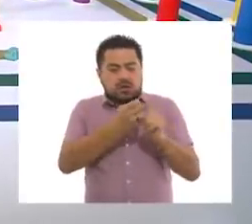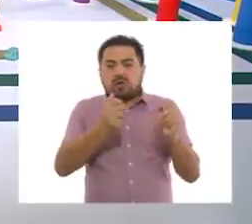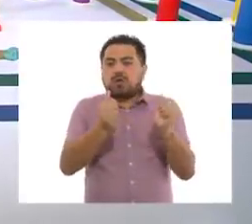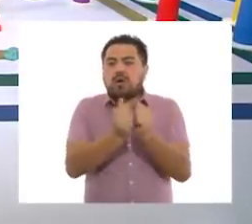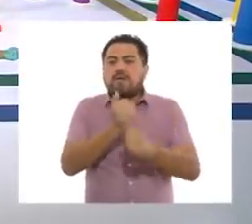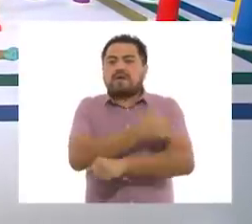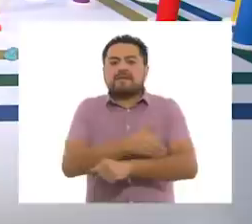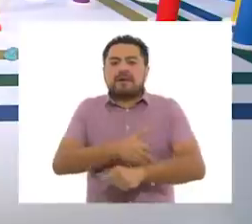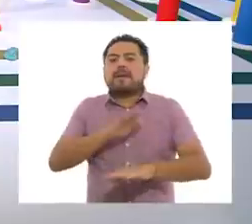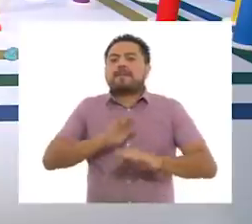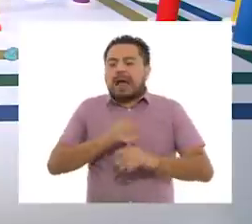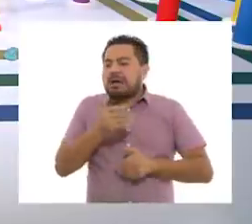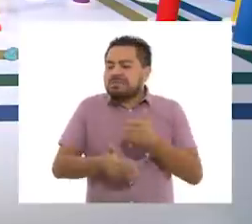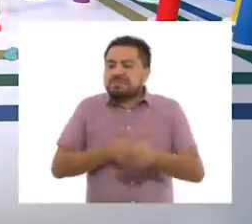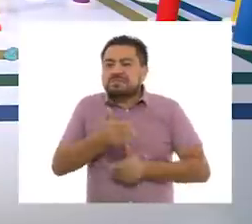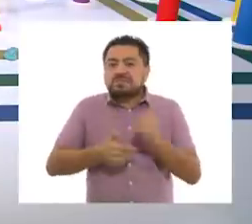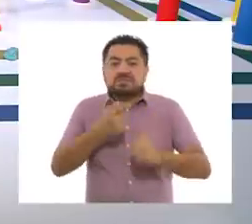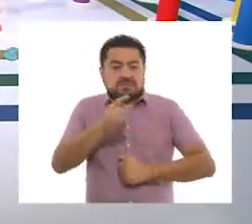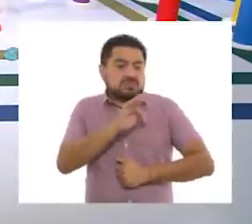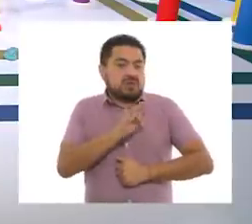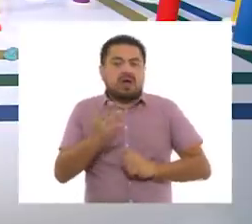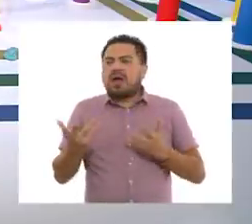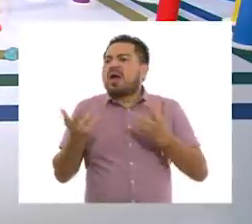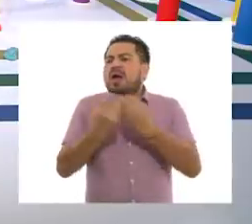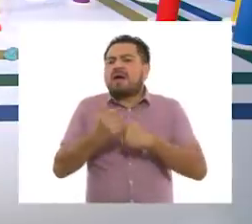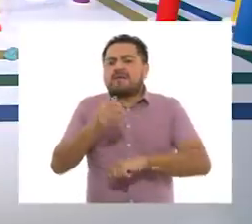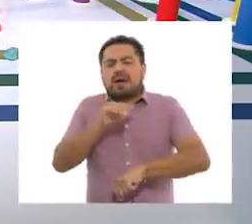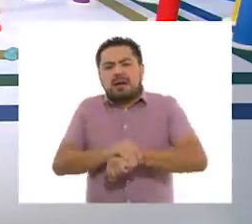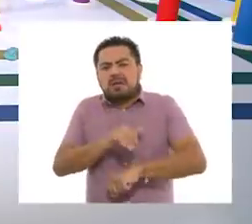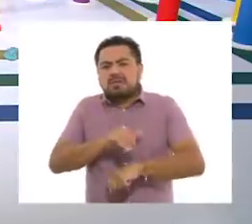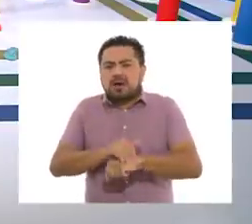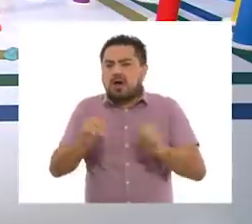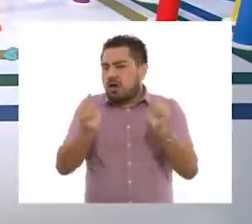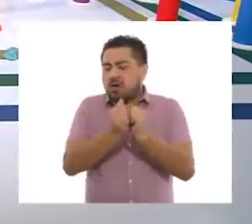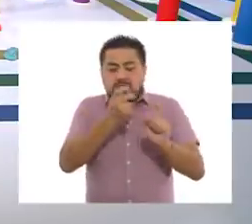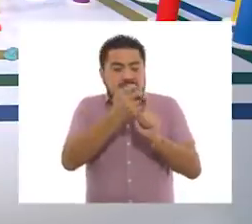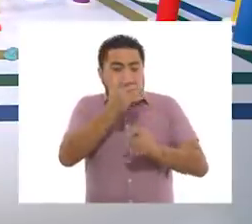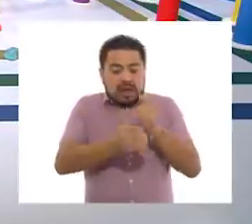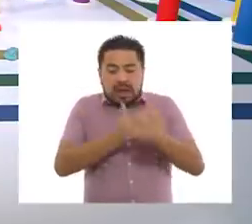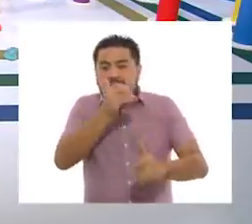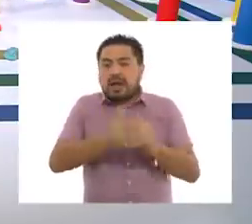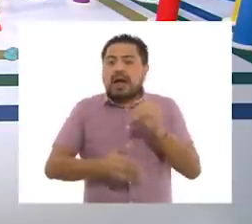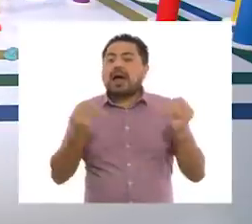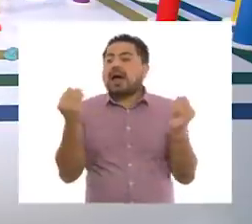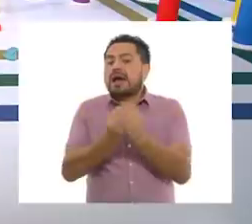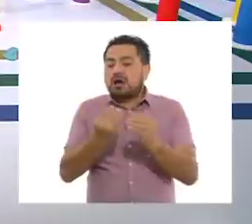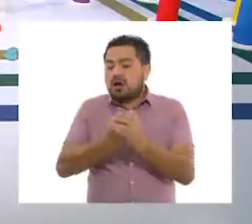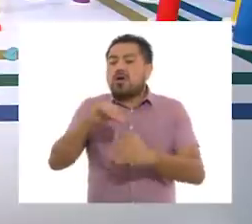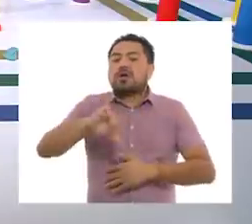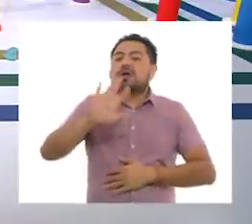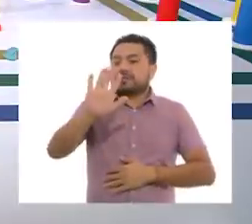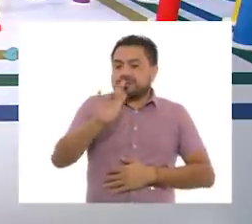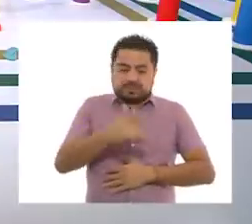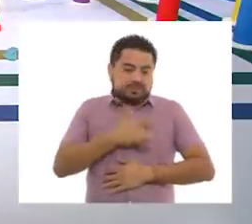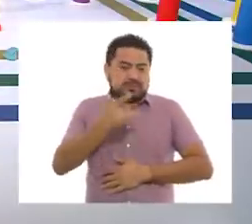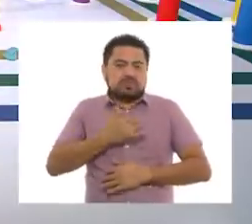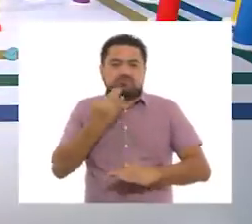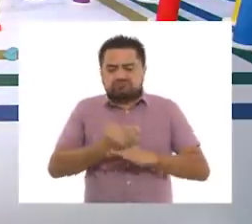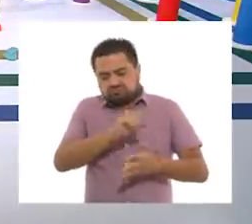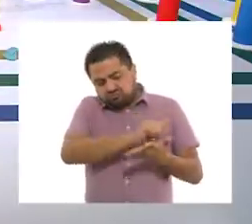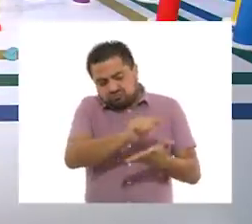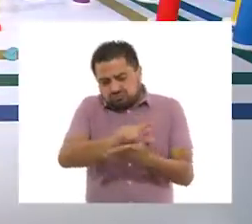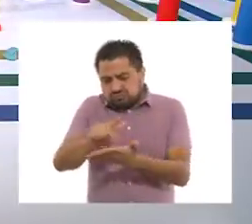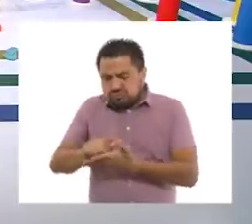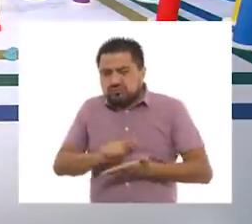familia y más adelante, cuando sea posible, con tus amigos. Con eso terminamos esta sesión. Pero ¿qué te parece si recogemos